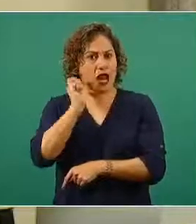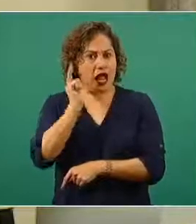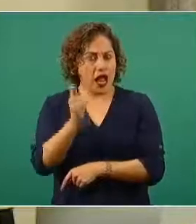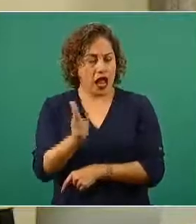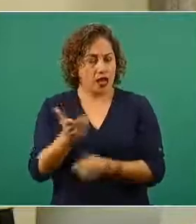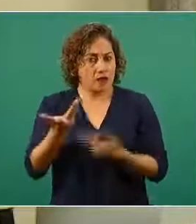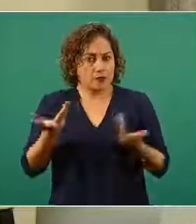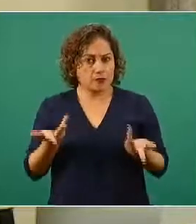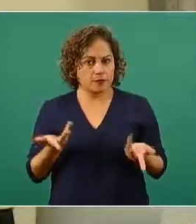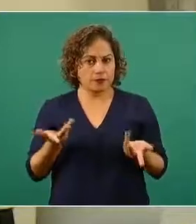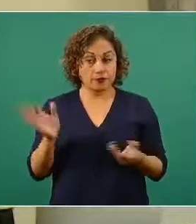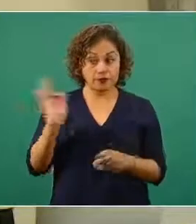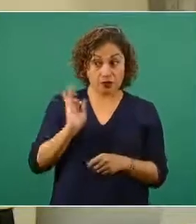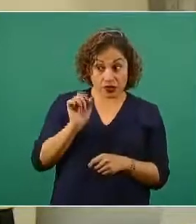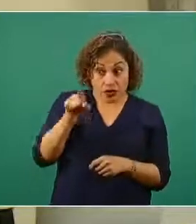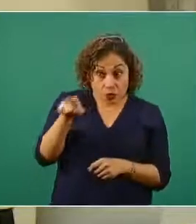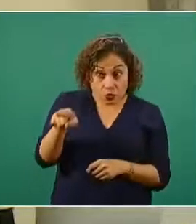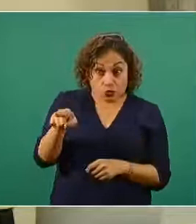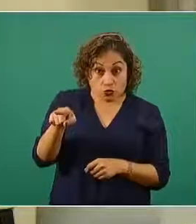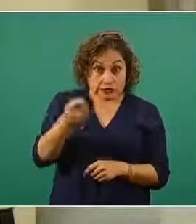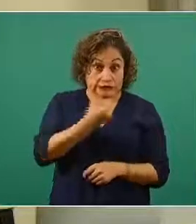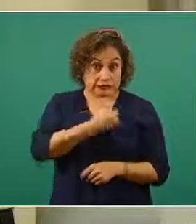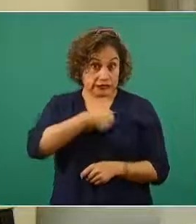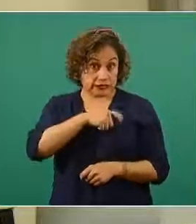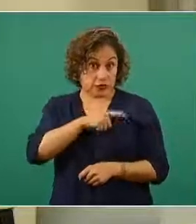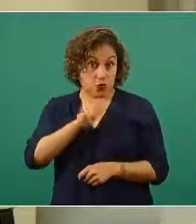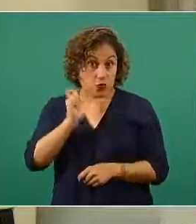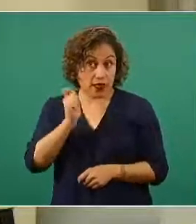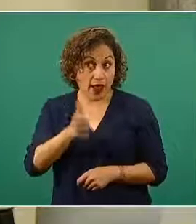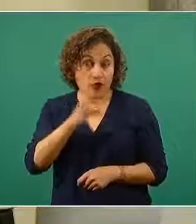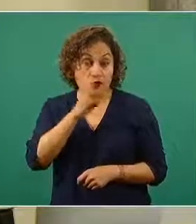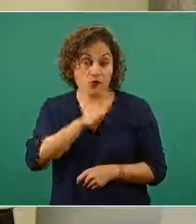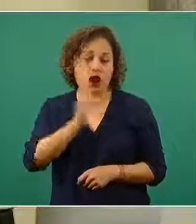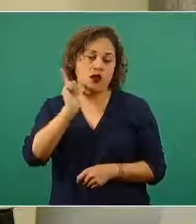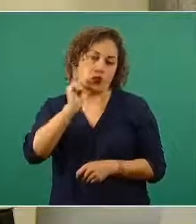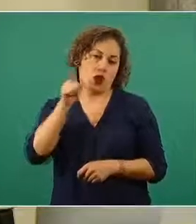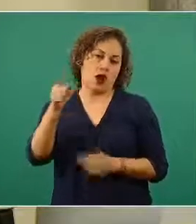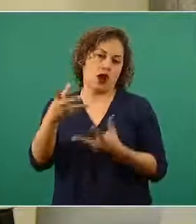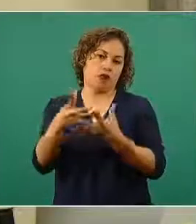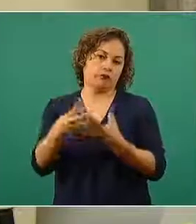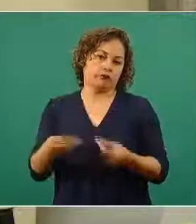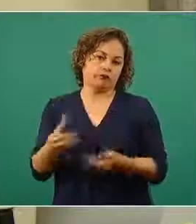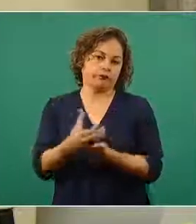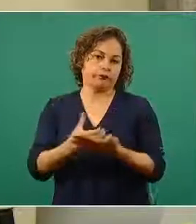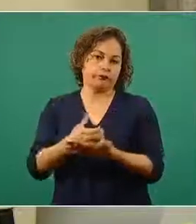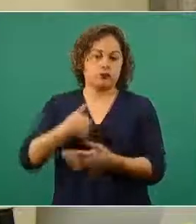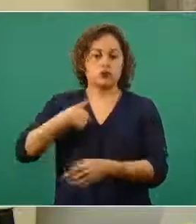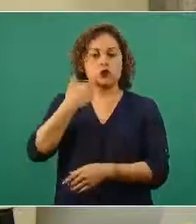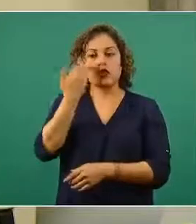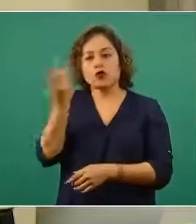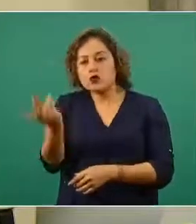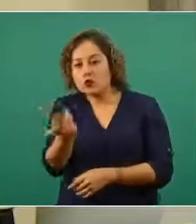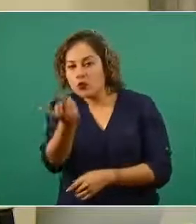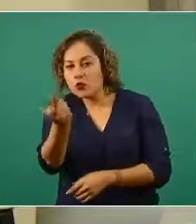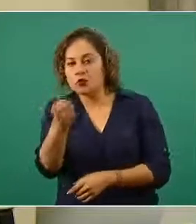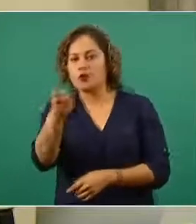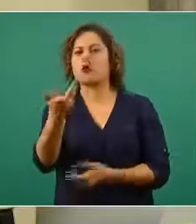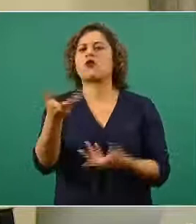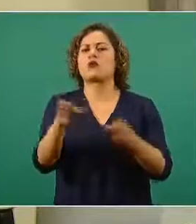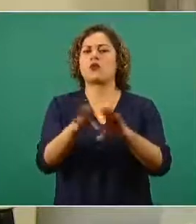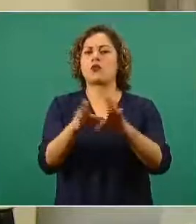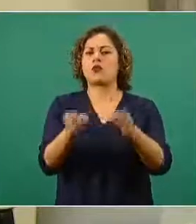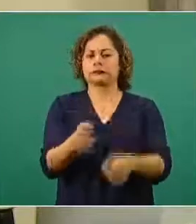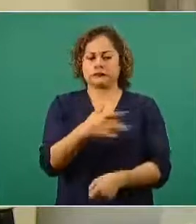tipo de situación de salud, se recupere también, pero me gustaría preguntarle cómo se encuentra. Y la